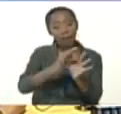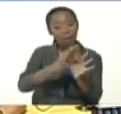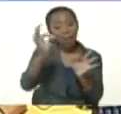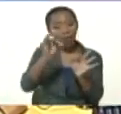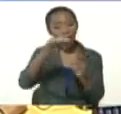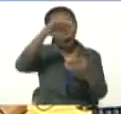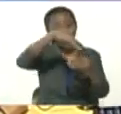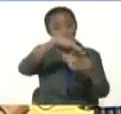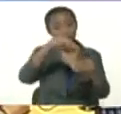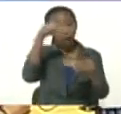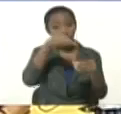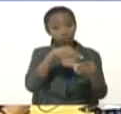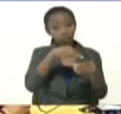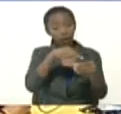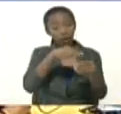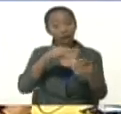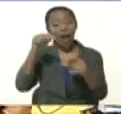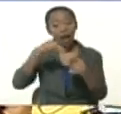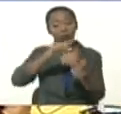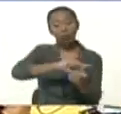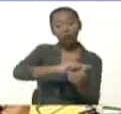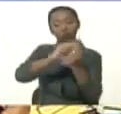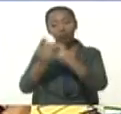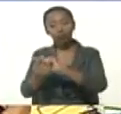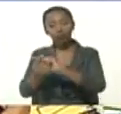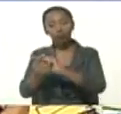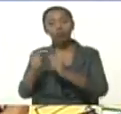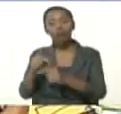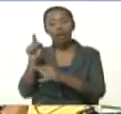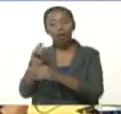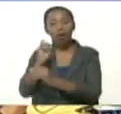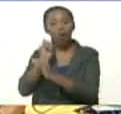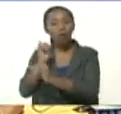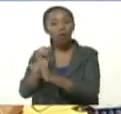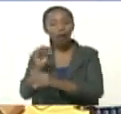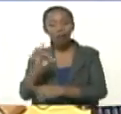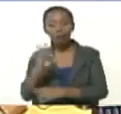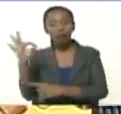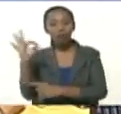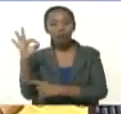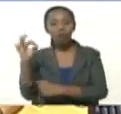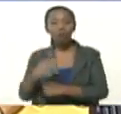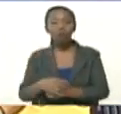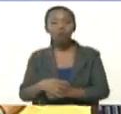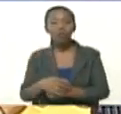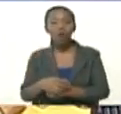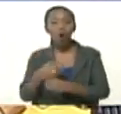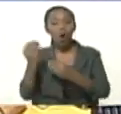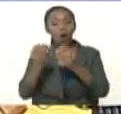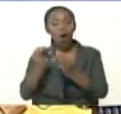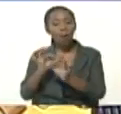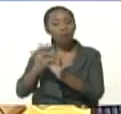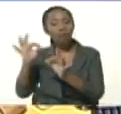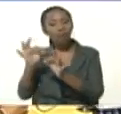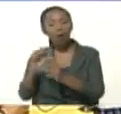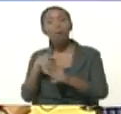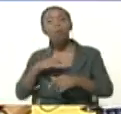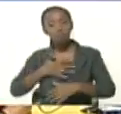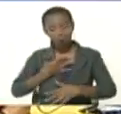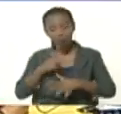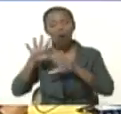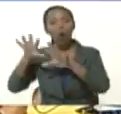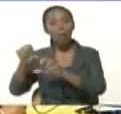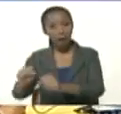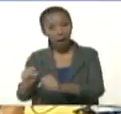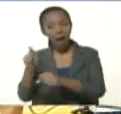ahorraste en petro convertible, en criptomoneda. Y como criptomoneda tú puedes ir a comprar con esa